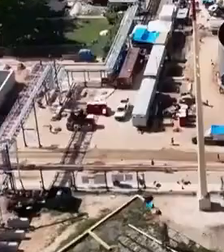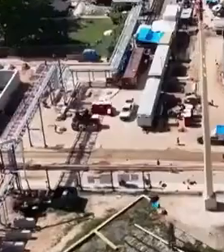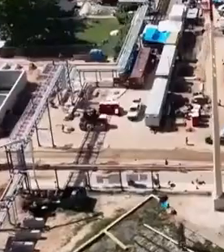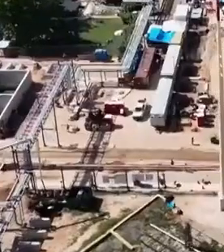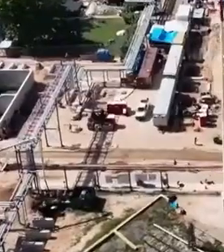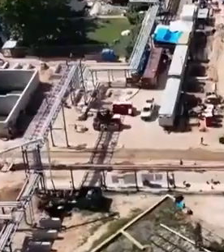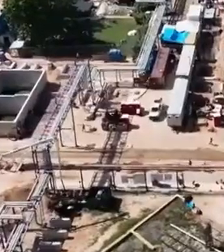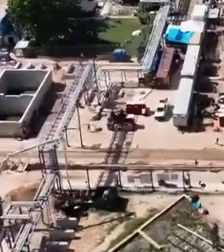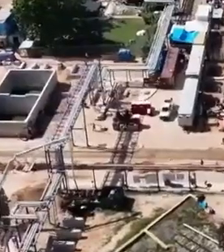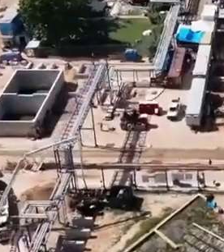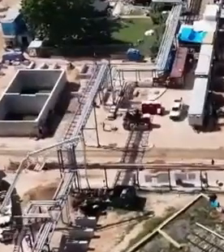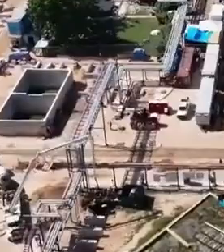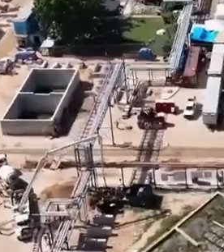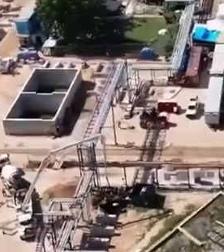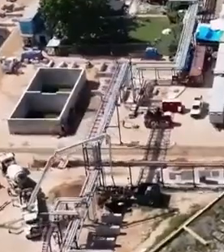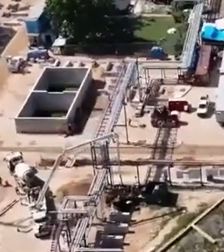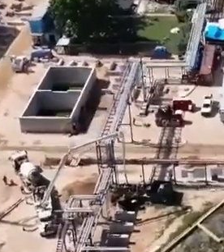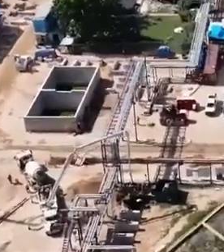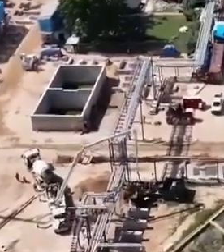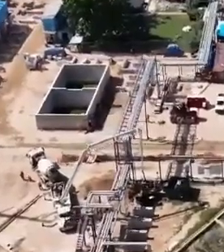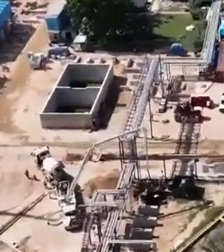combinado, Mérida,